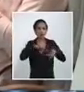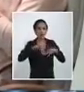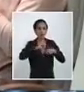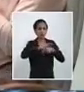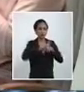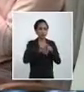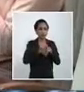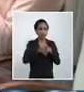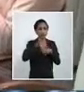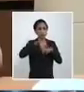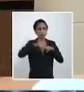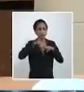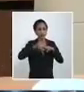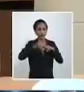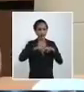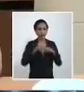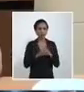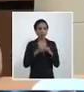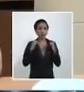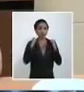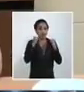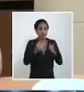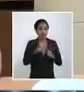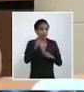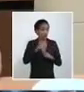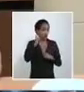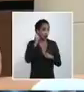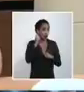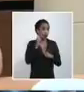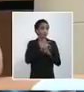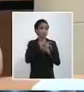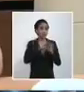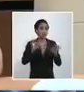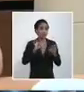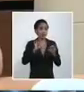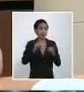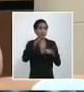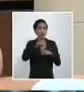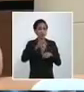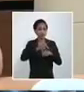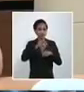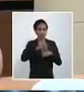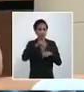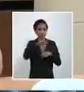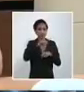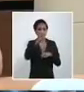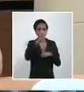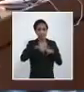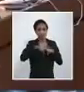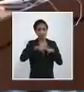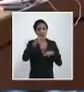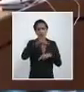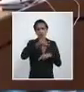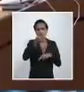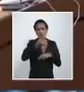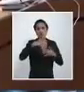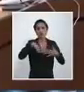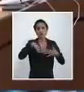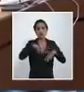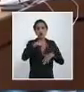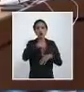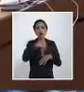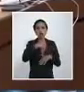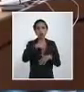en la capital cubana. La directora provincial de Higiene y Epidemiología, y Ramiro no está ahí, Mira Olivera, se refirió a la situación que